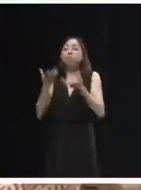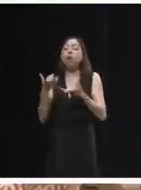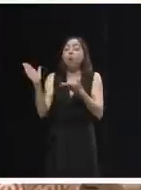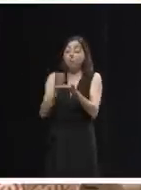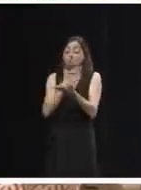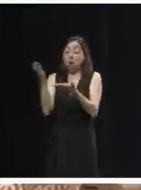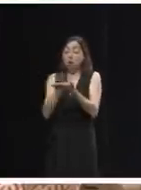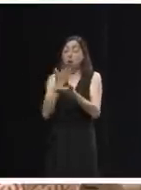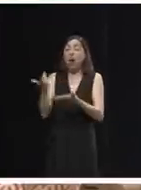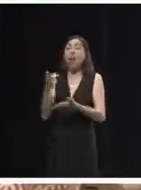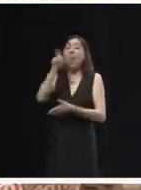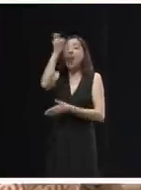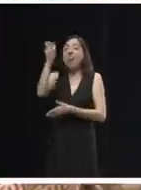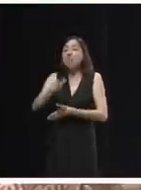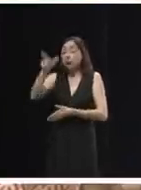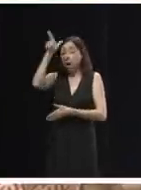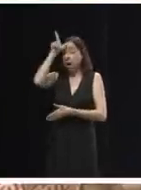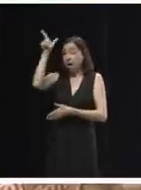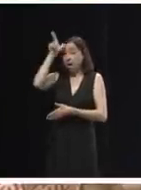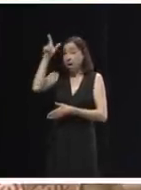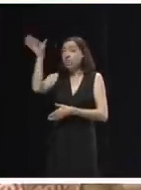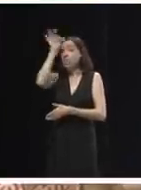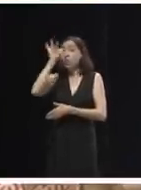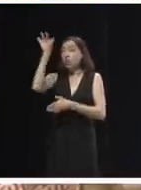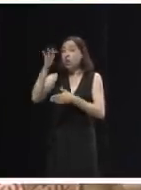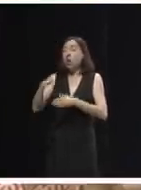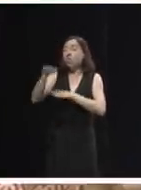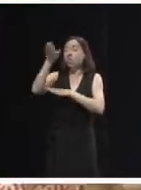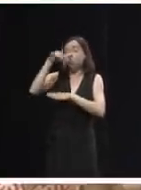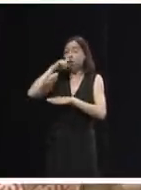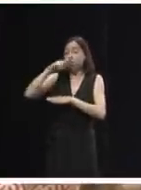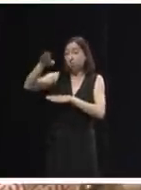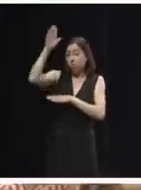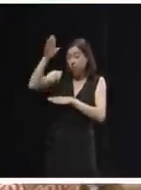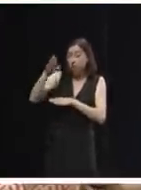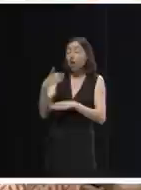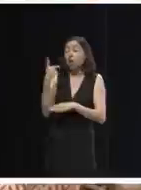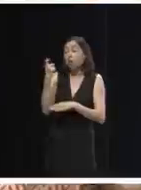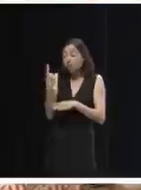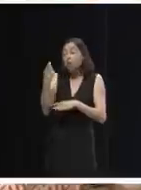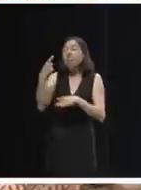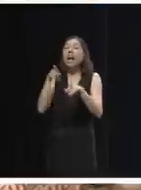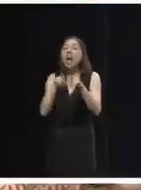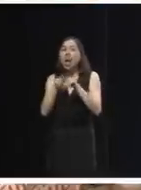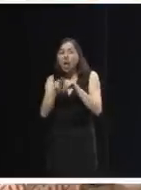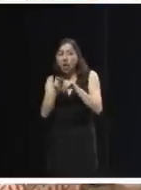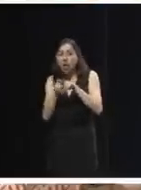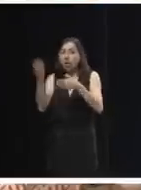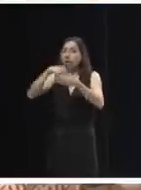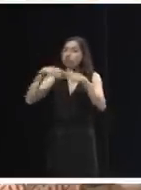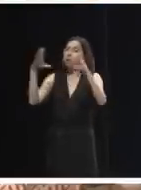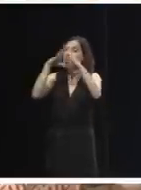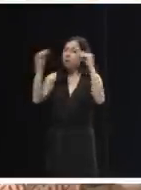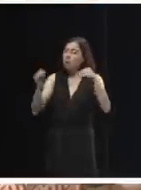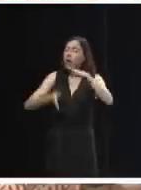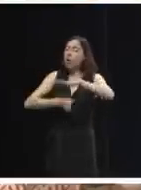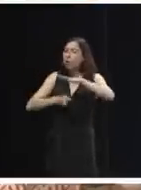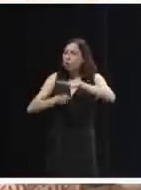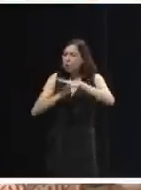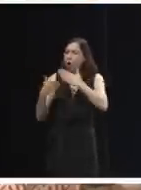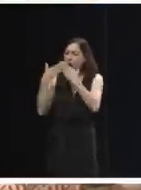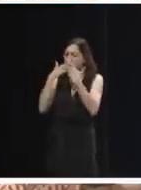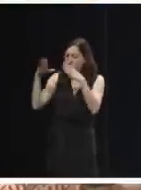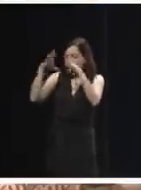italianos y alemanes, y por tanto había que mantener una posición crítica en la universidad. Y uno sigue haciendo carrera universitaria y se